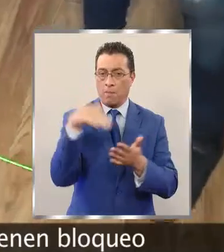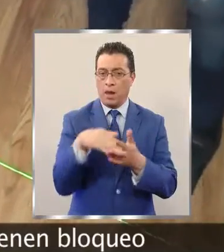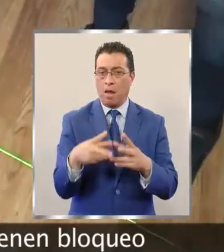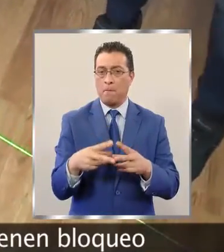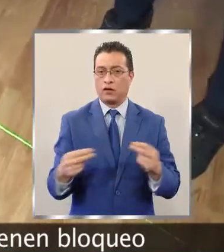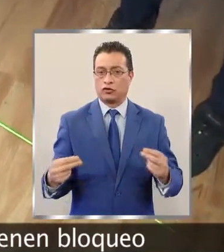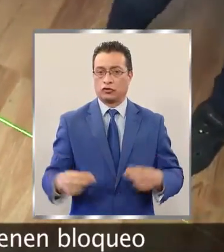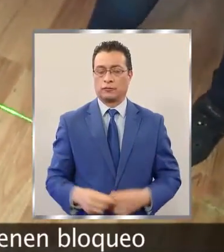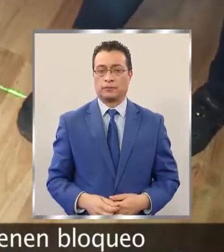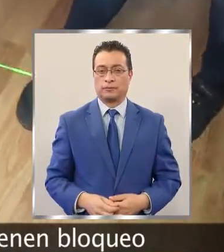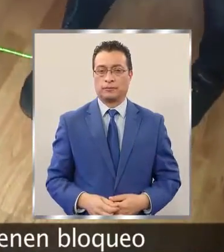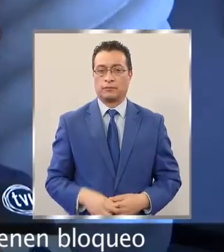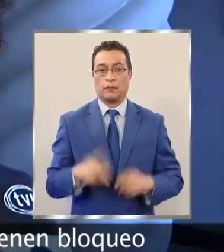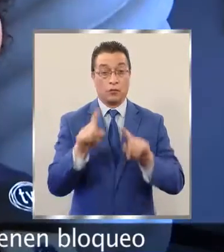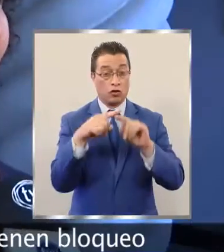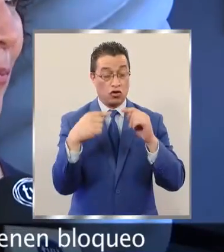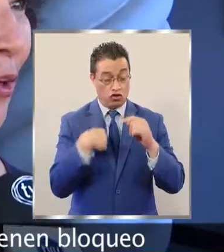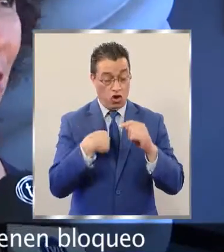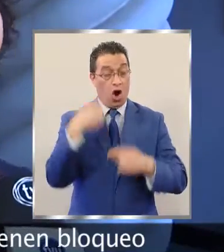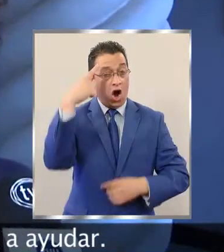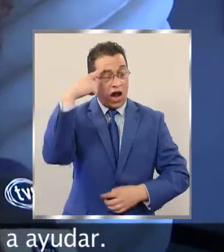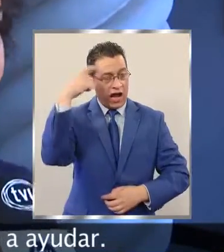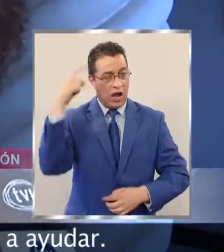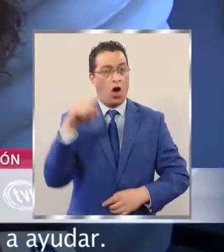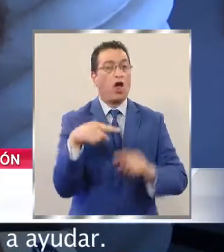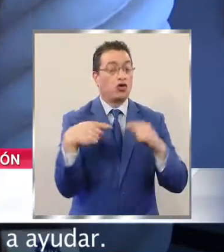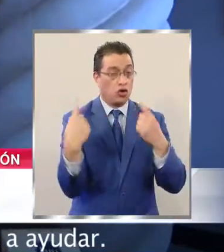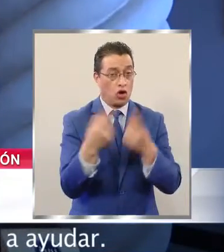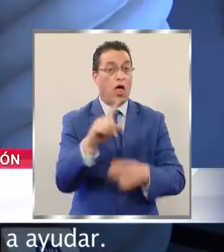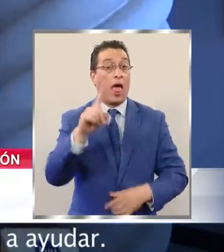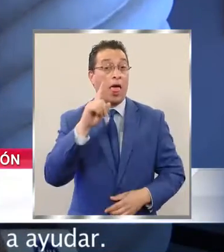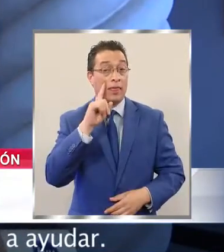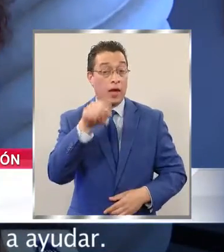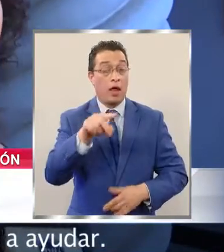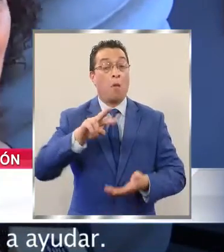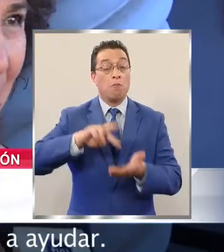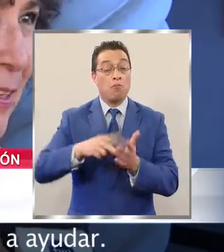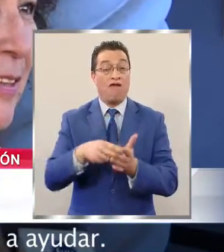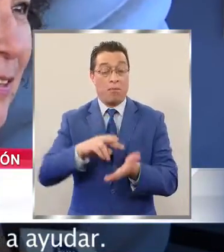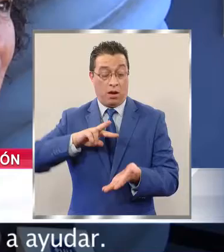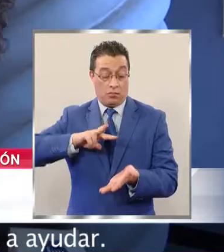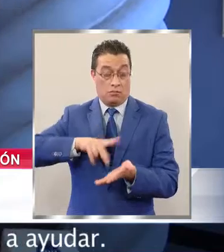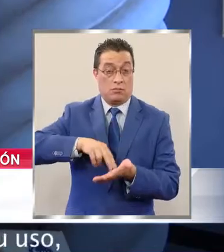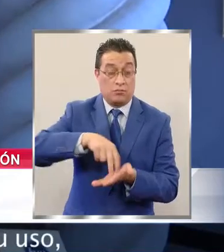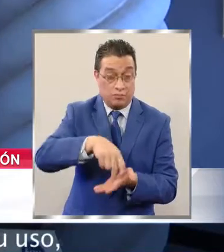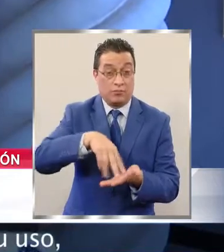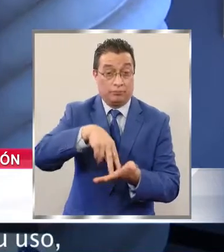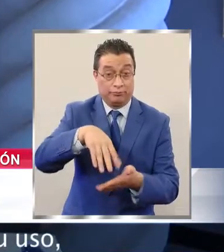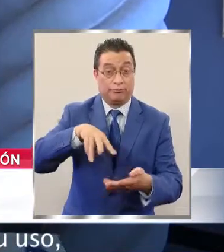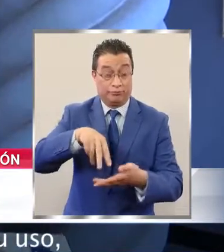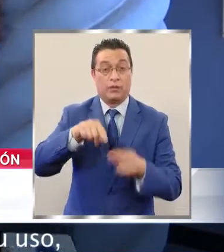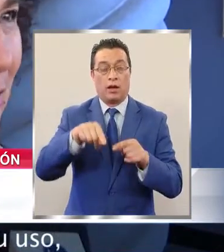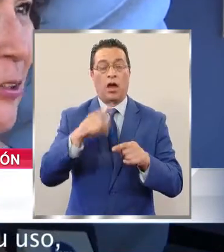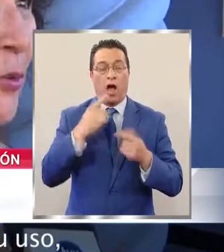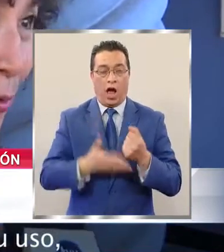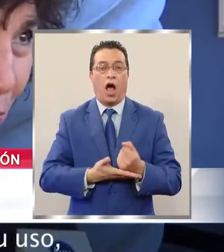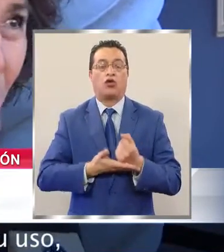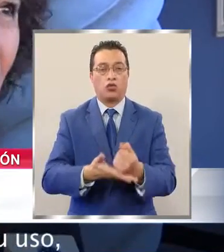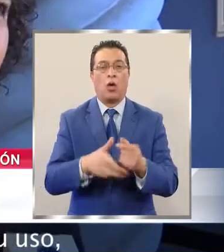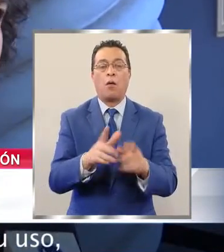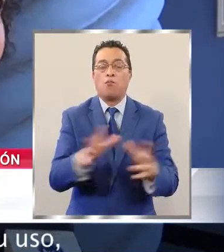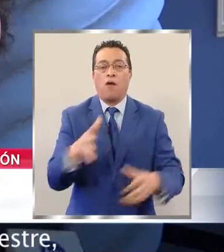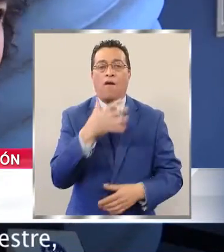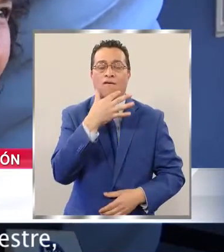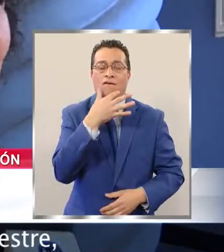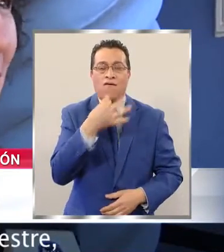Yo creo que a todos los que tienen bloqueo de inicio de marcha les va a ayudar, porque es super fácil su